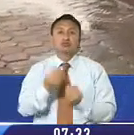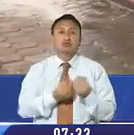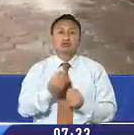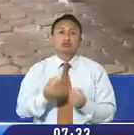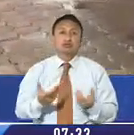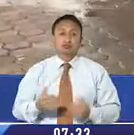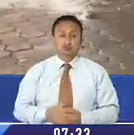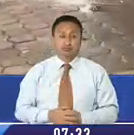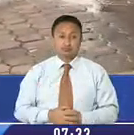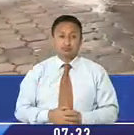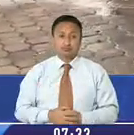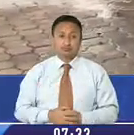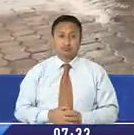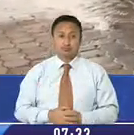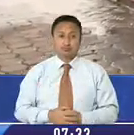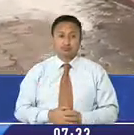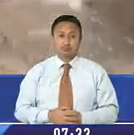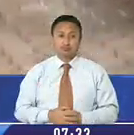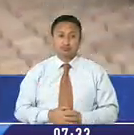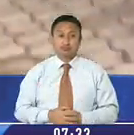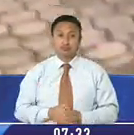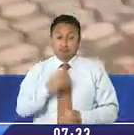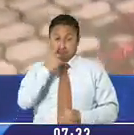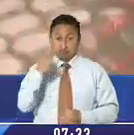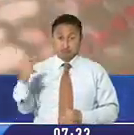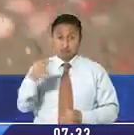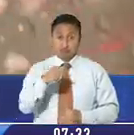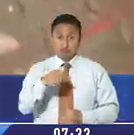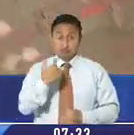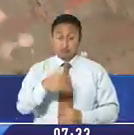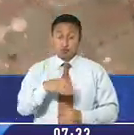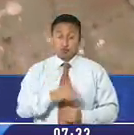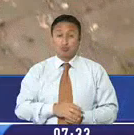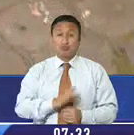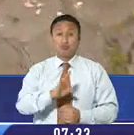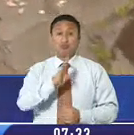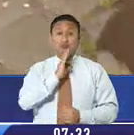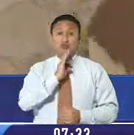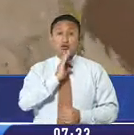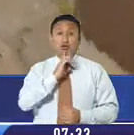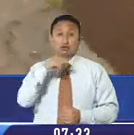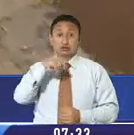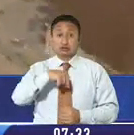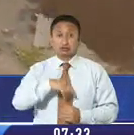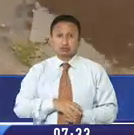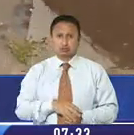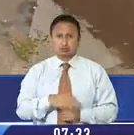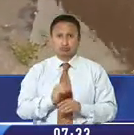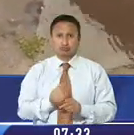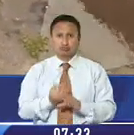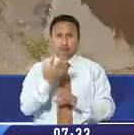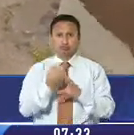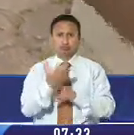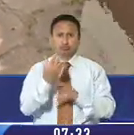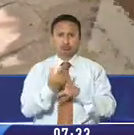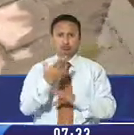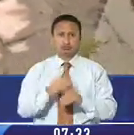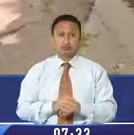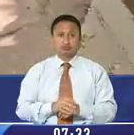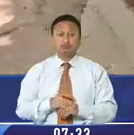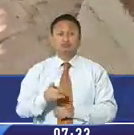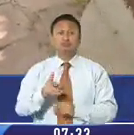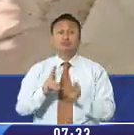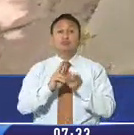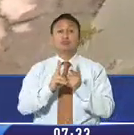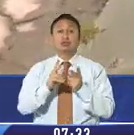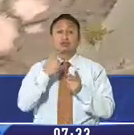Ahí podemos ver la gran cantidad de agua que sale del daño que se encuentra aquí en esta calle. El temor de nuestros vecinos es